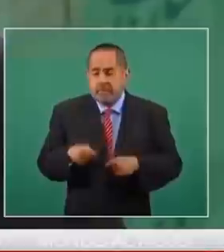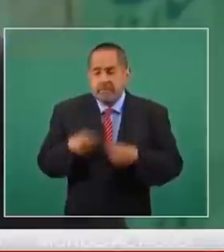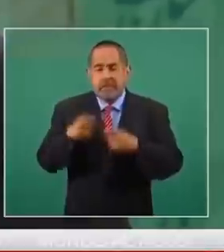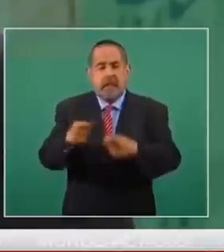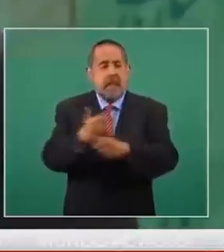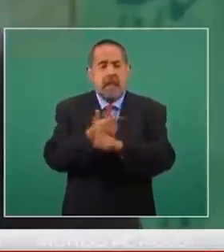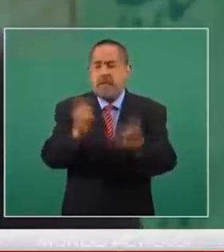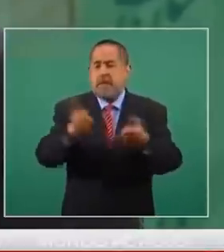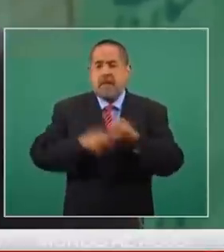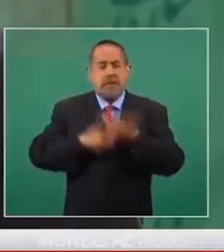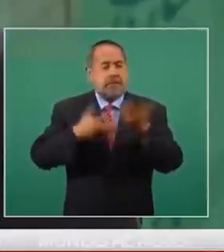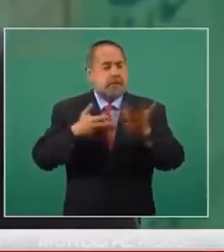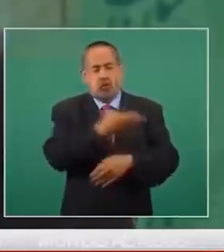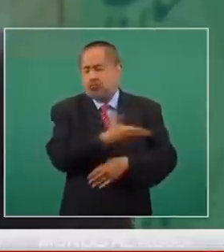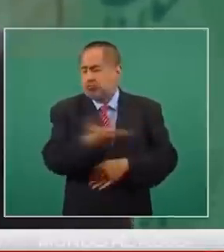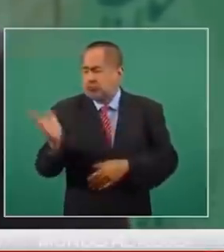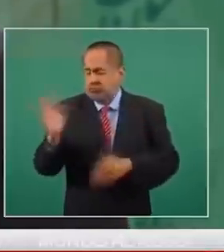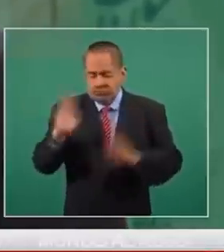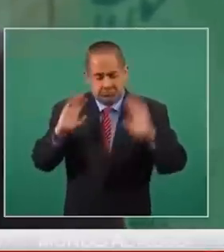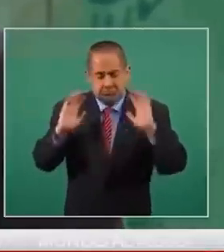garantizar las libertades.